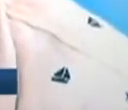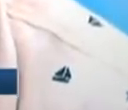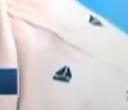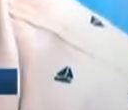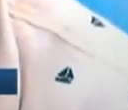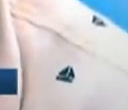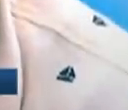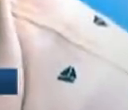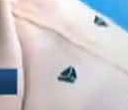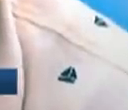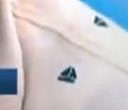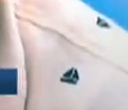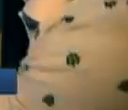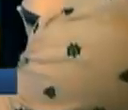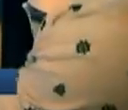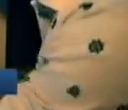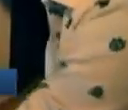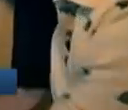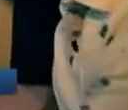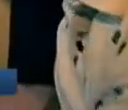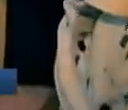kobe de 19